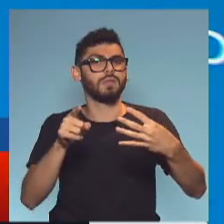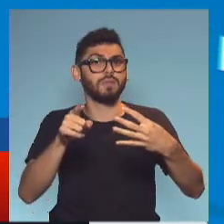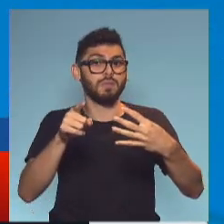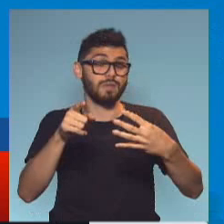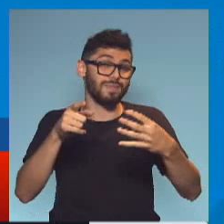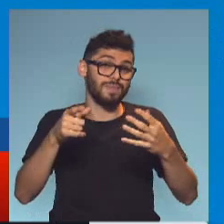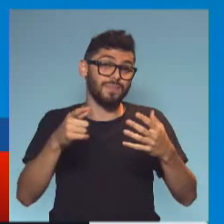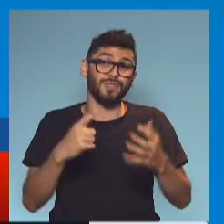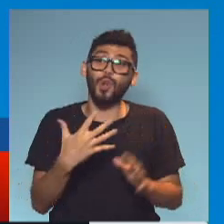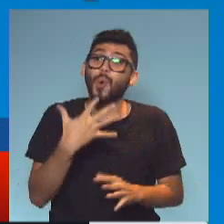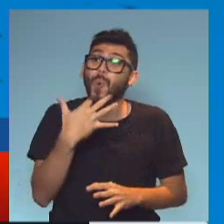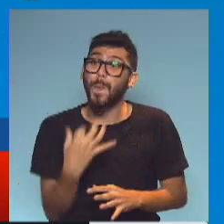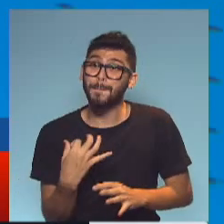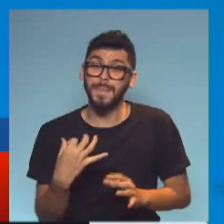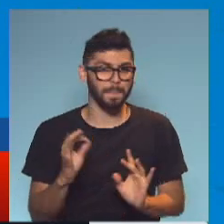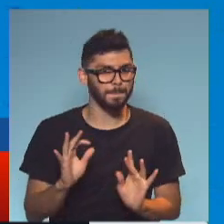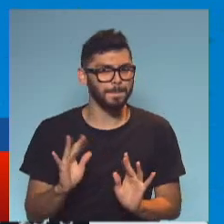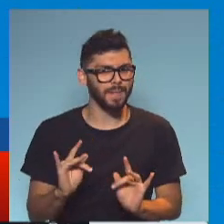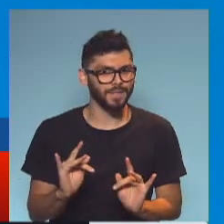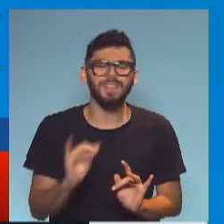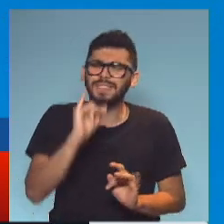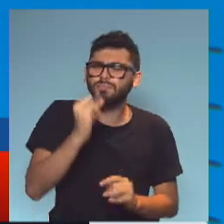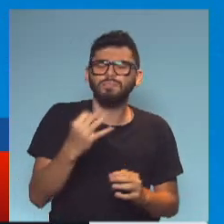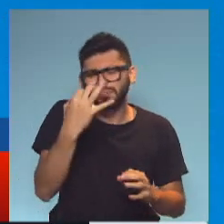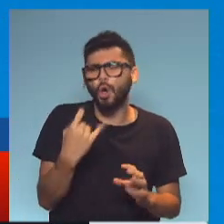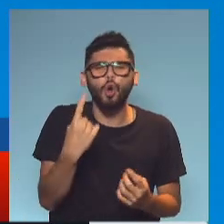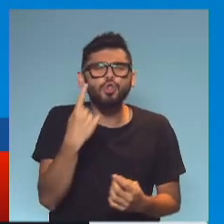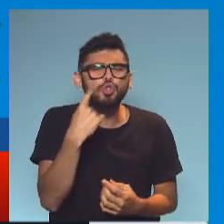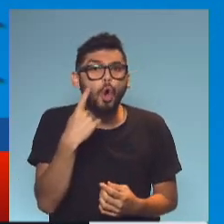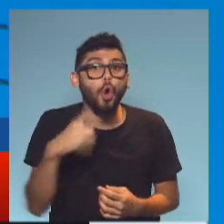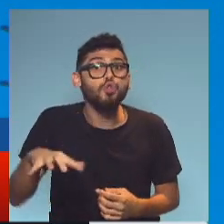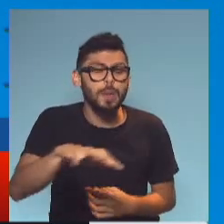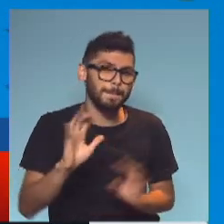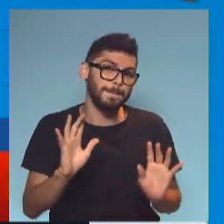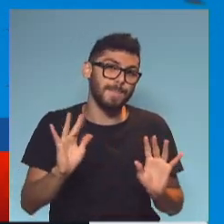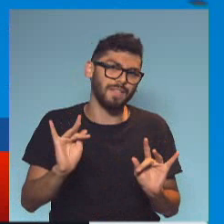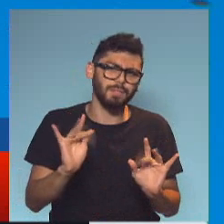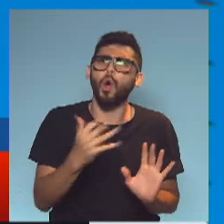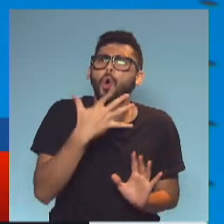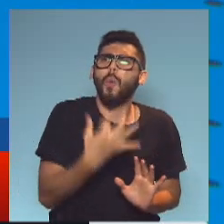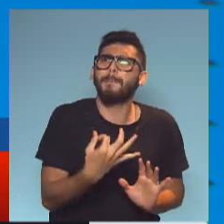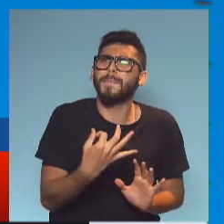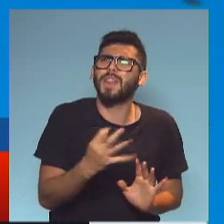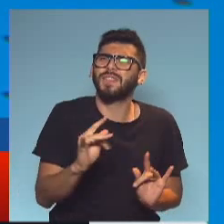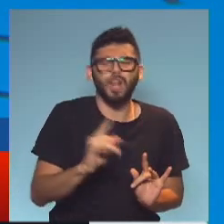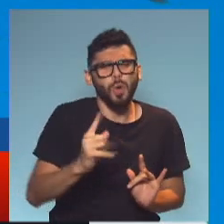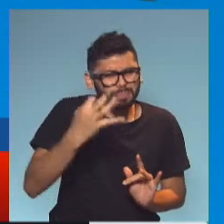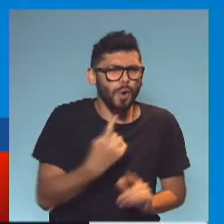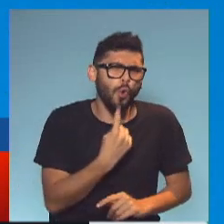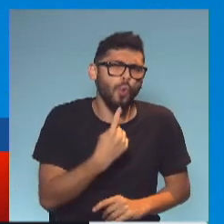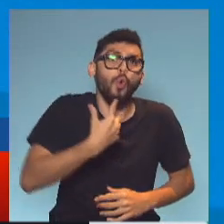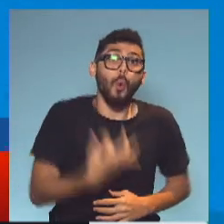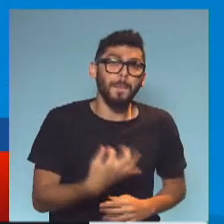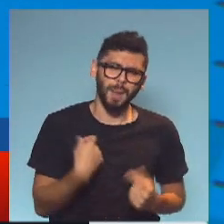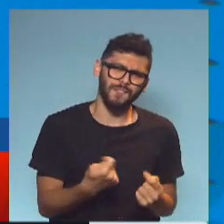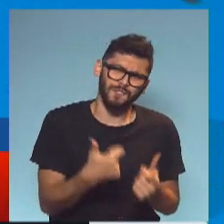más difícil cumplimiento, ¿no? La de más difícil control, digamos. Y también está relacionado. Difícil cumplimiento, no, la verdad que es fácil cumplir con esto, pero tenemos